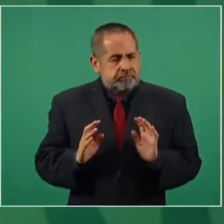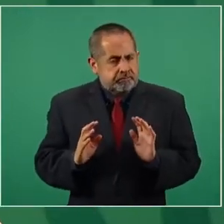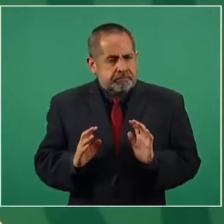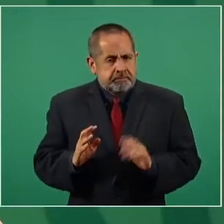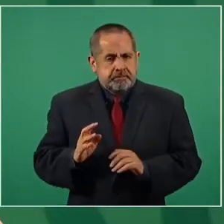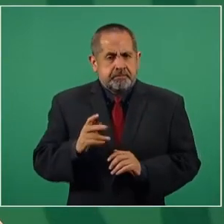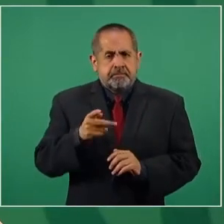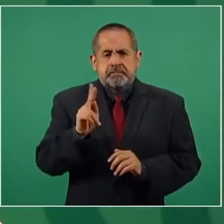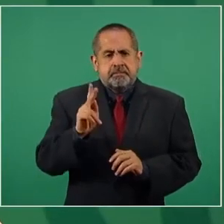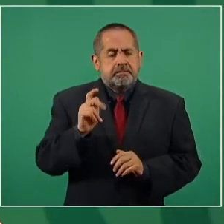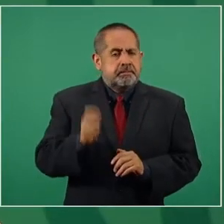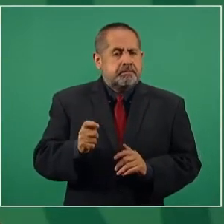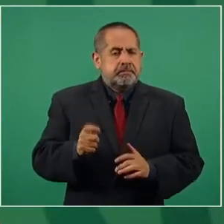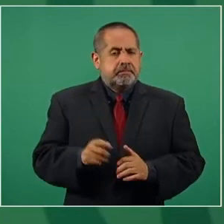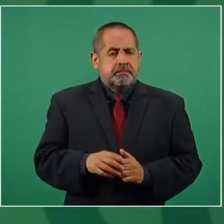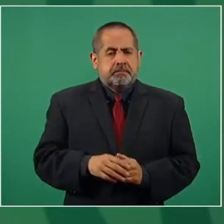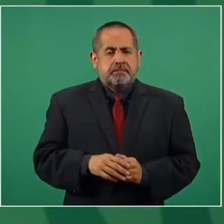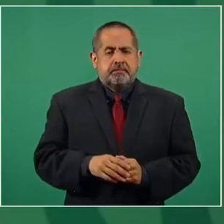se ha